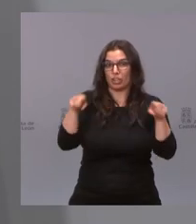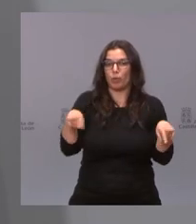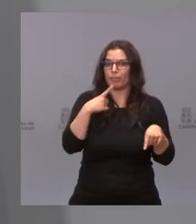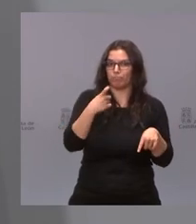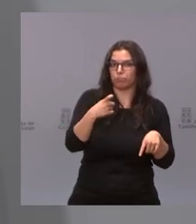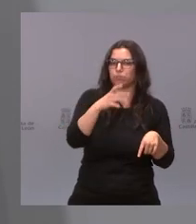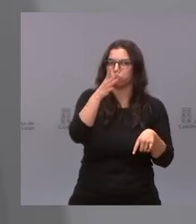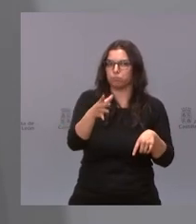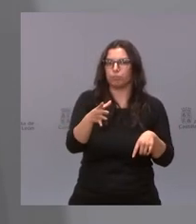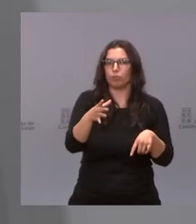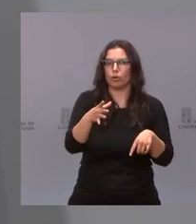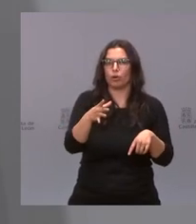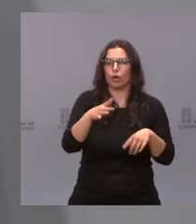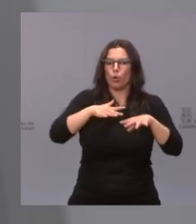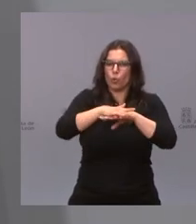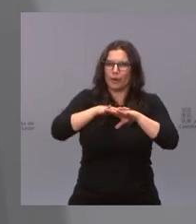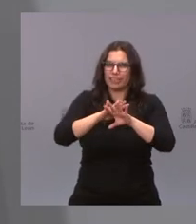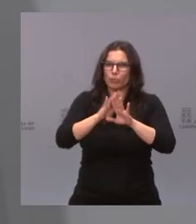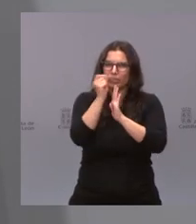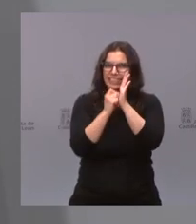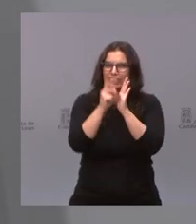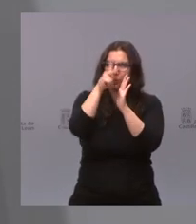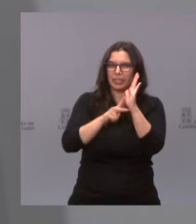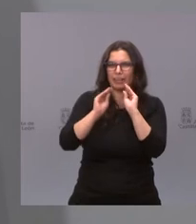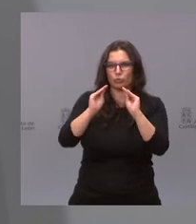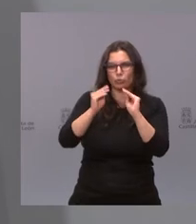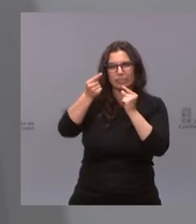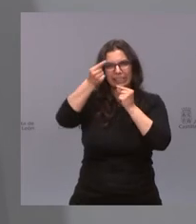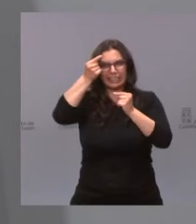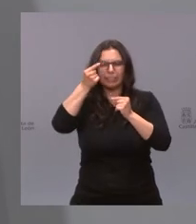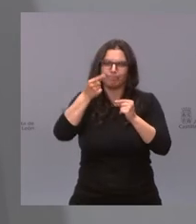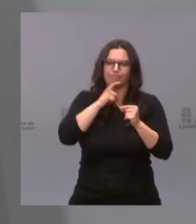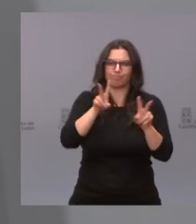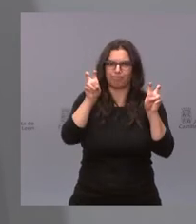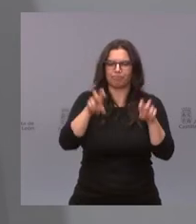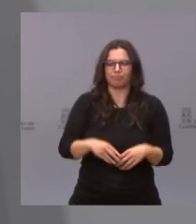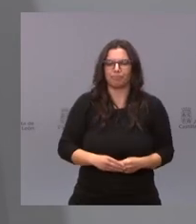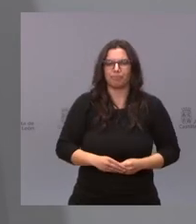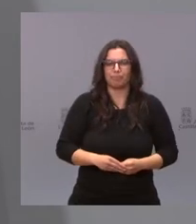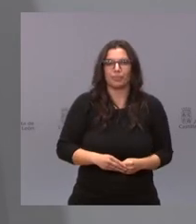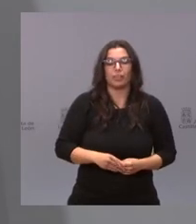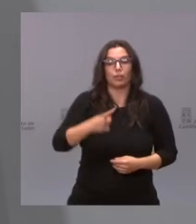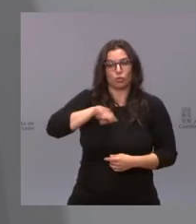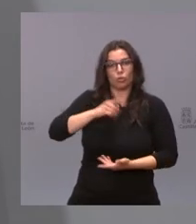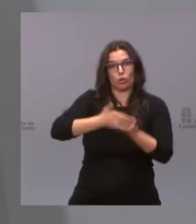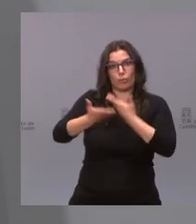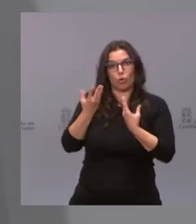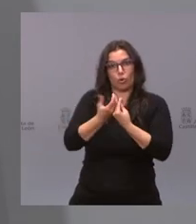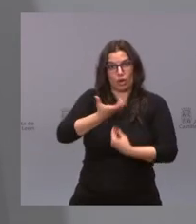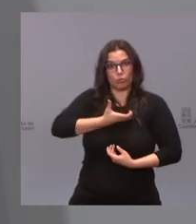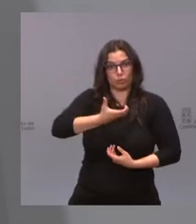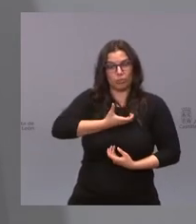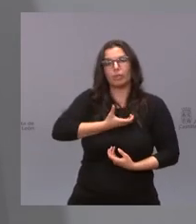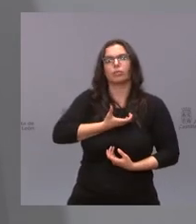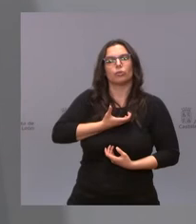dificultad porque tienen unos requerimientos urbanísticos muy especiales y es un asunto difícil. Estamos trabajando con el ayuntamiento, vamos a seguir trabajando para